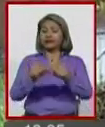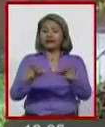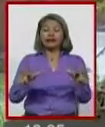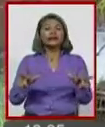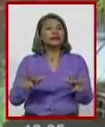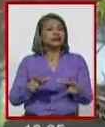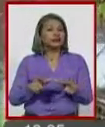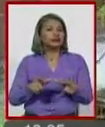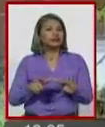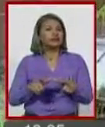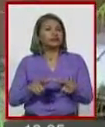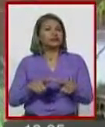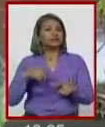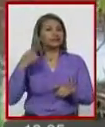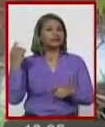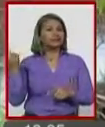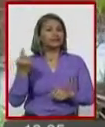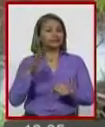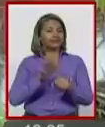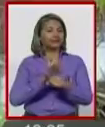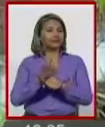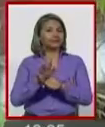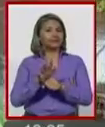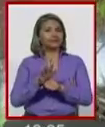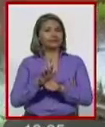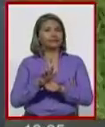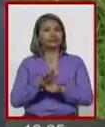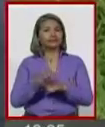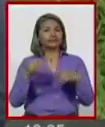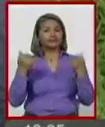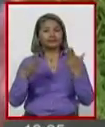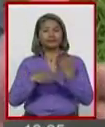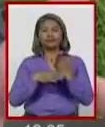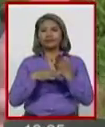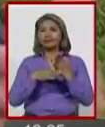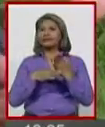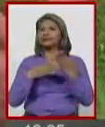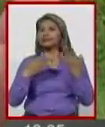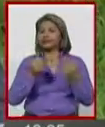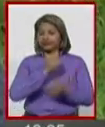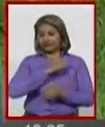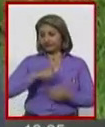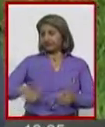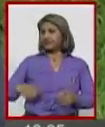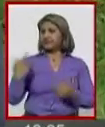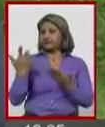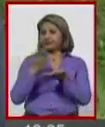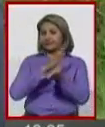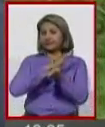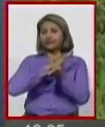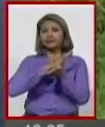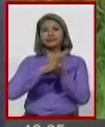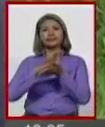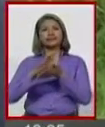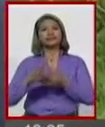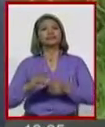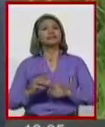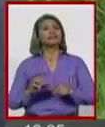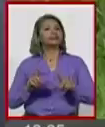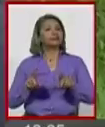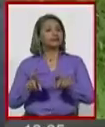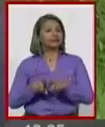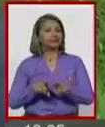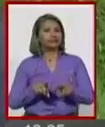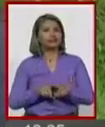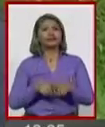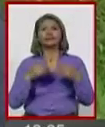que siempre está lleno porque juegan pelota. Efectivamente la alcaldía viene, ¿no? Lo limpia, pero